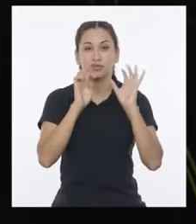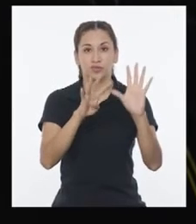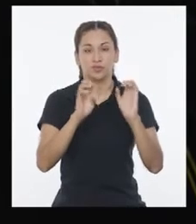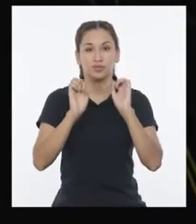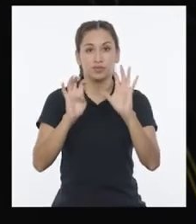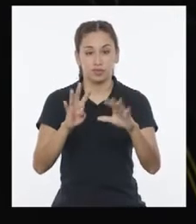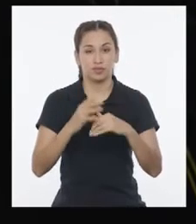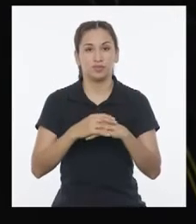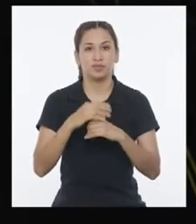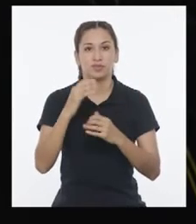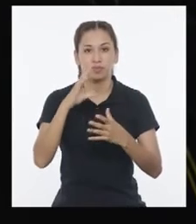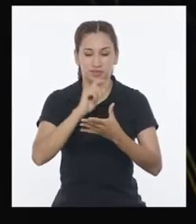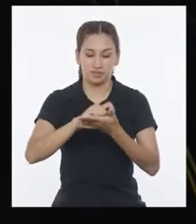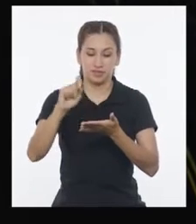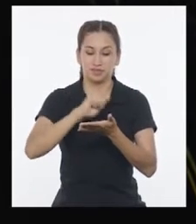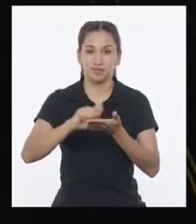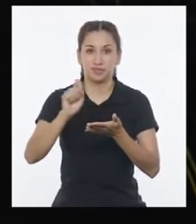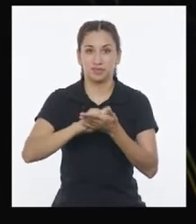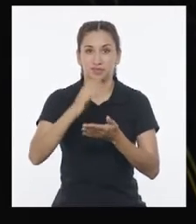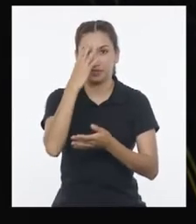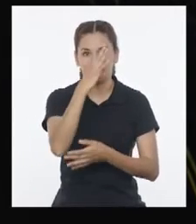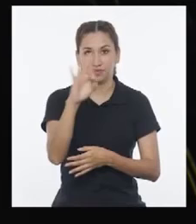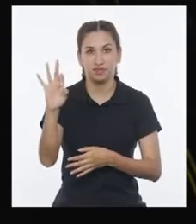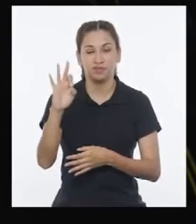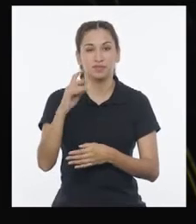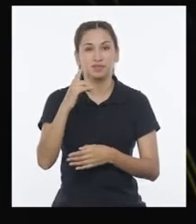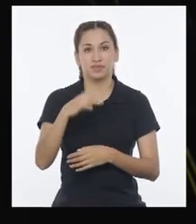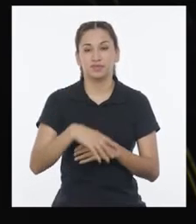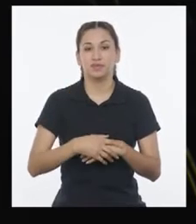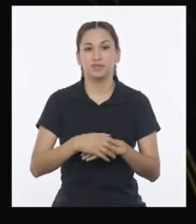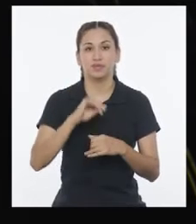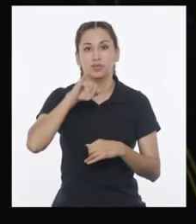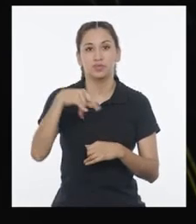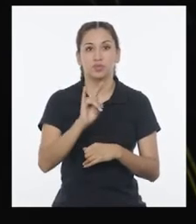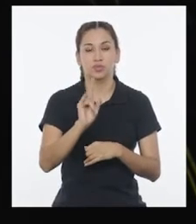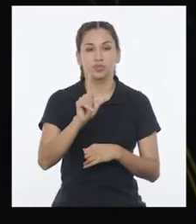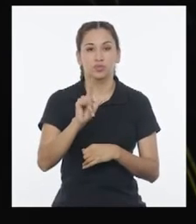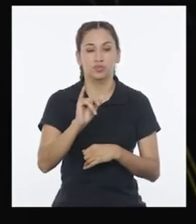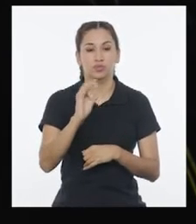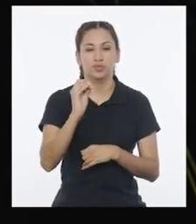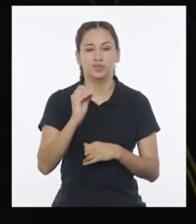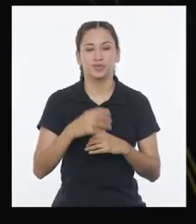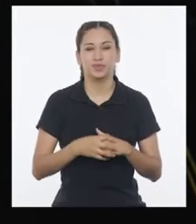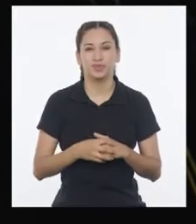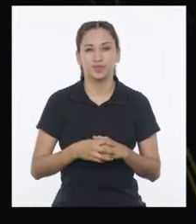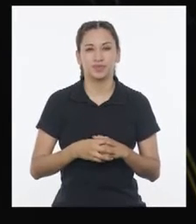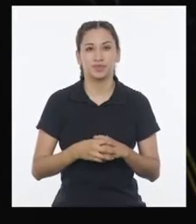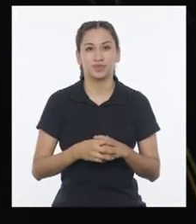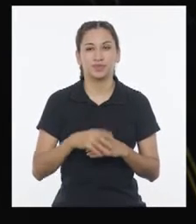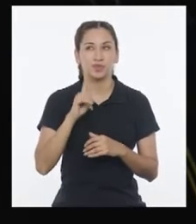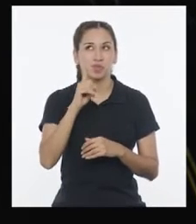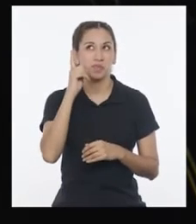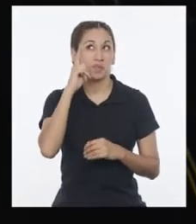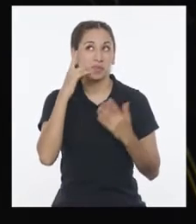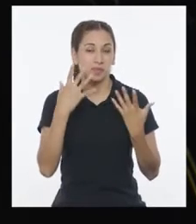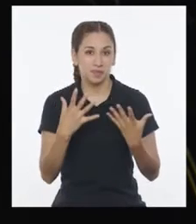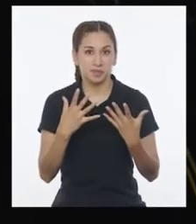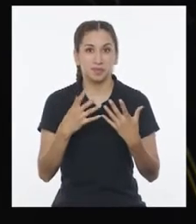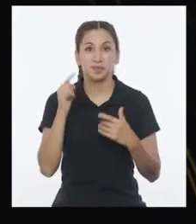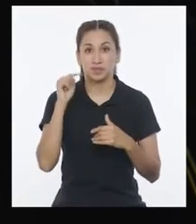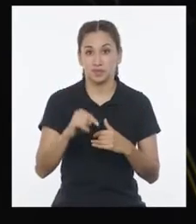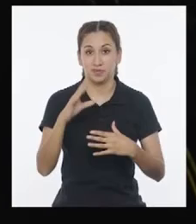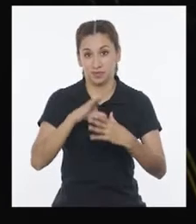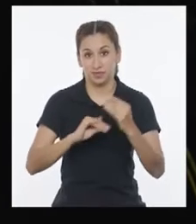2889, del escritor francés y padre de la ciencia ficción, Julio Verne. Para que se hagan una